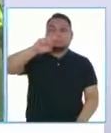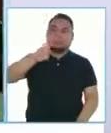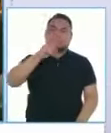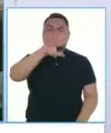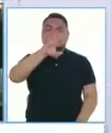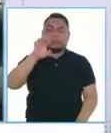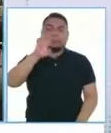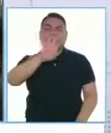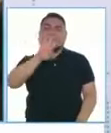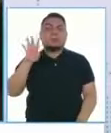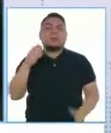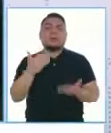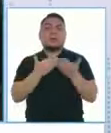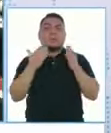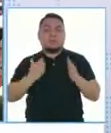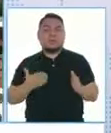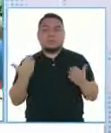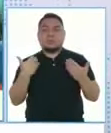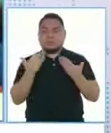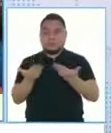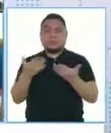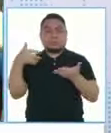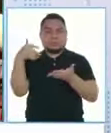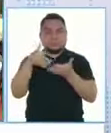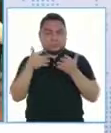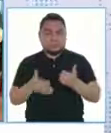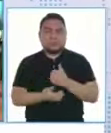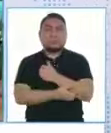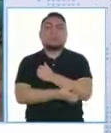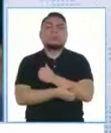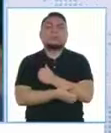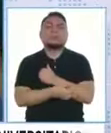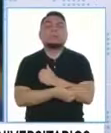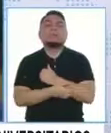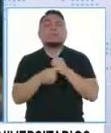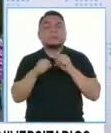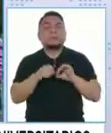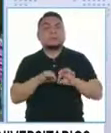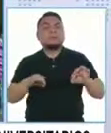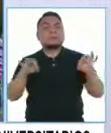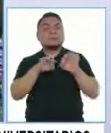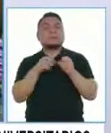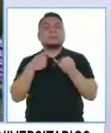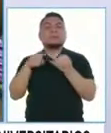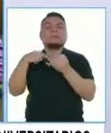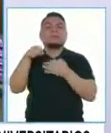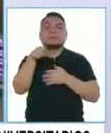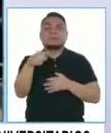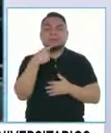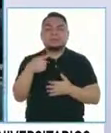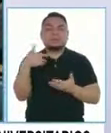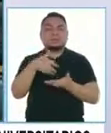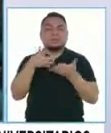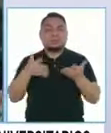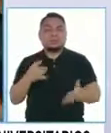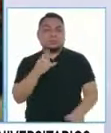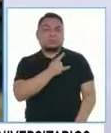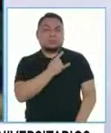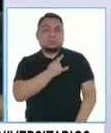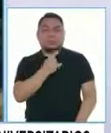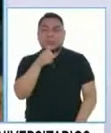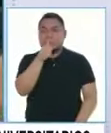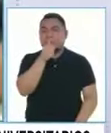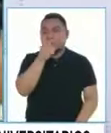174.544 estudiantes que habrían interrumpido sus estudios, ¿no? Sí es importante también hacer la diferencia entre los estudiantes de universidades públicas